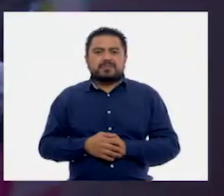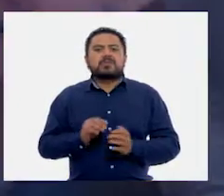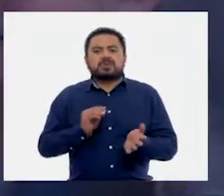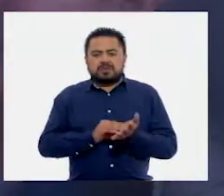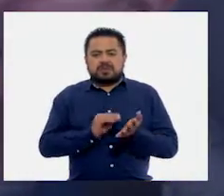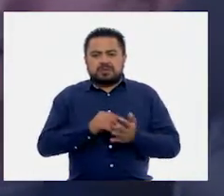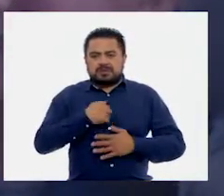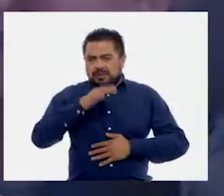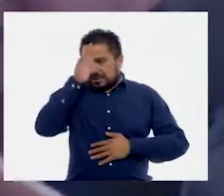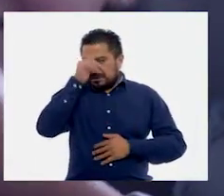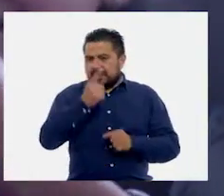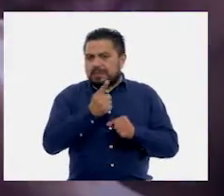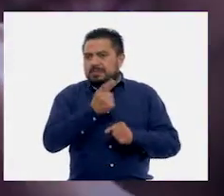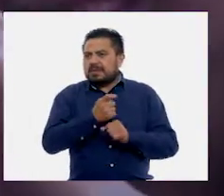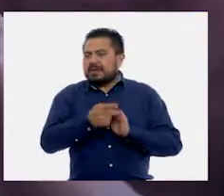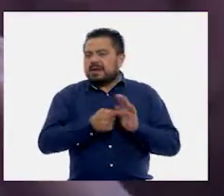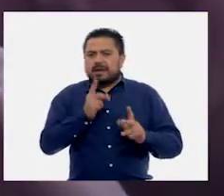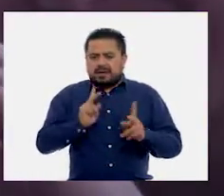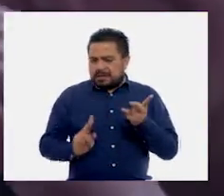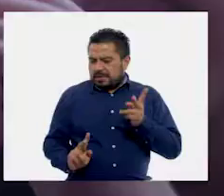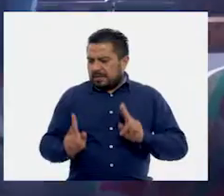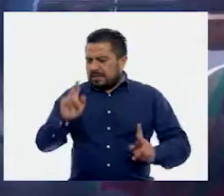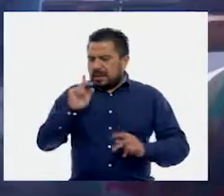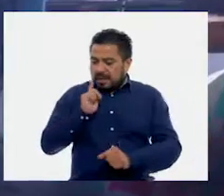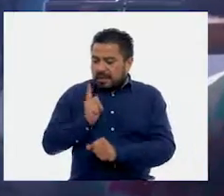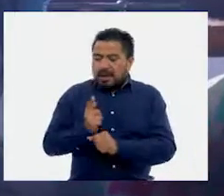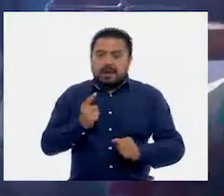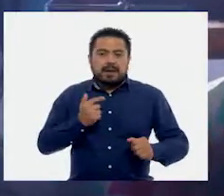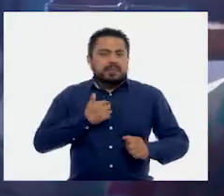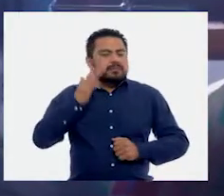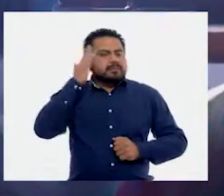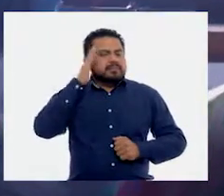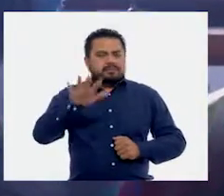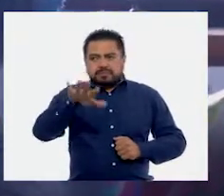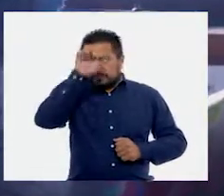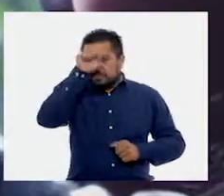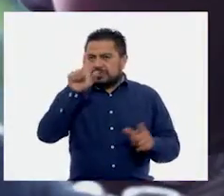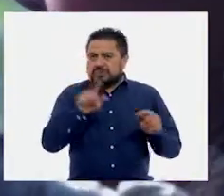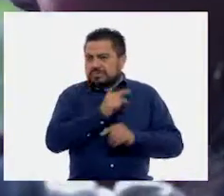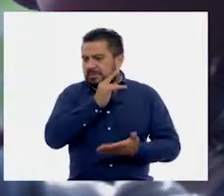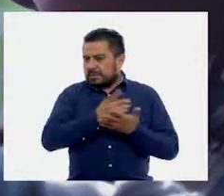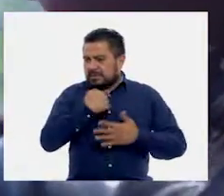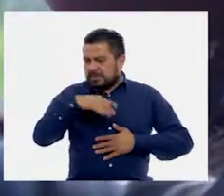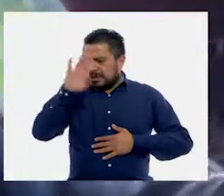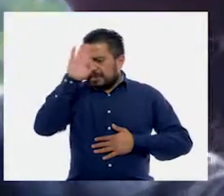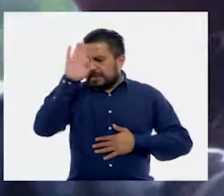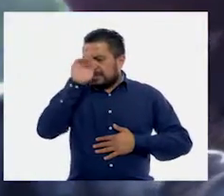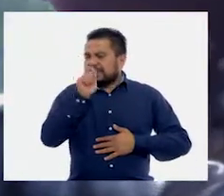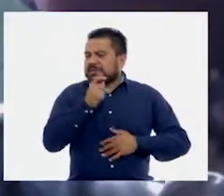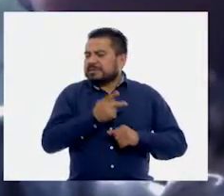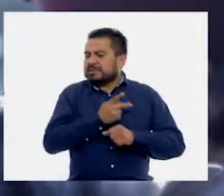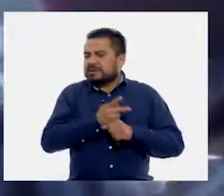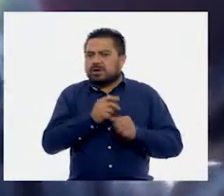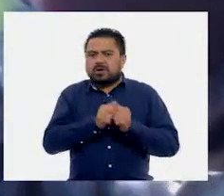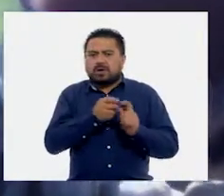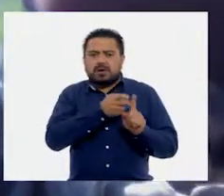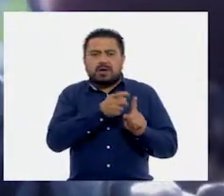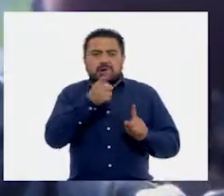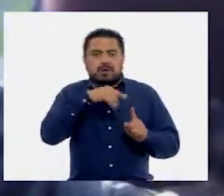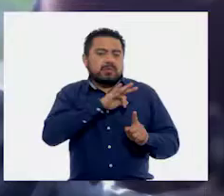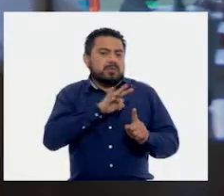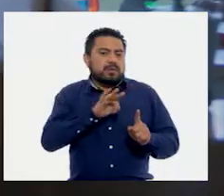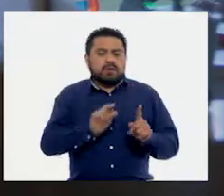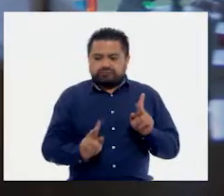Todavía me acuerdo la primera vez que vi germinar una plantita. Y en mi cabeza solo podía pensar qué tenía que pasar en él para que